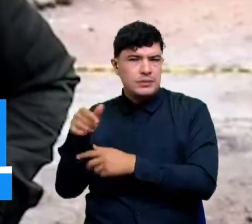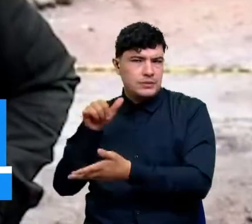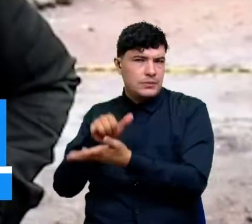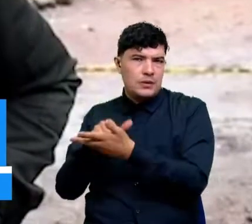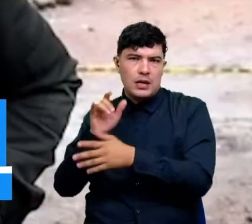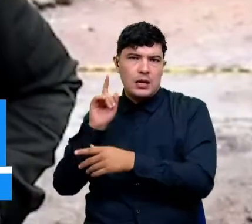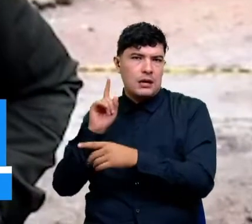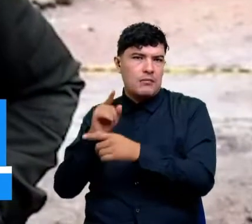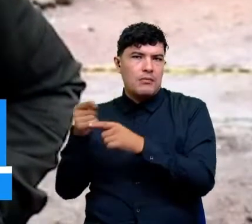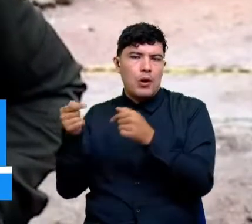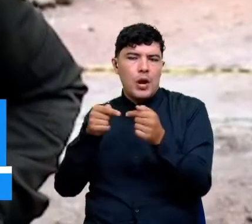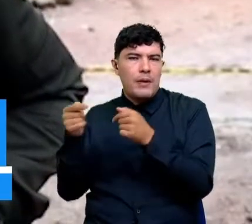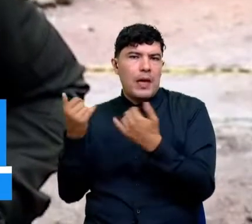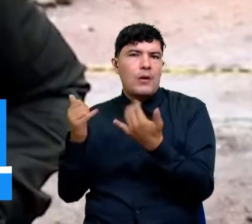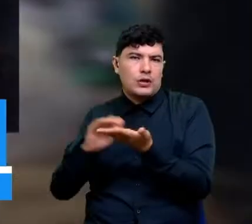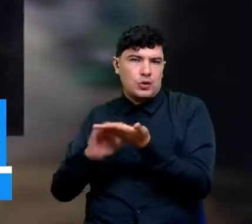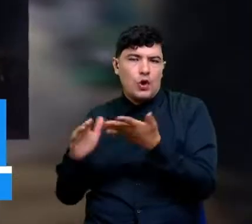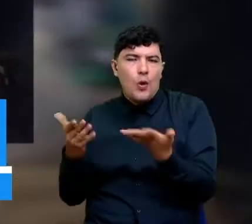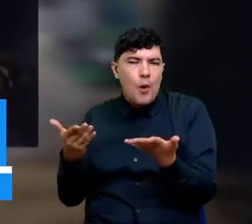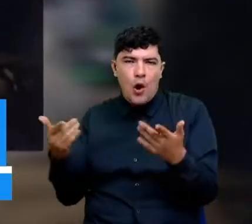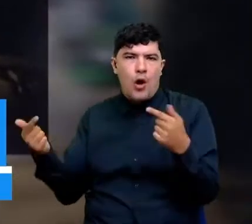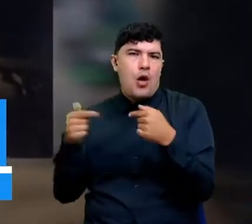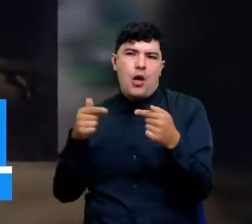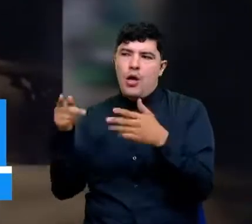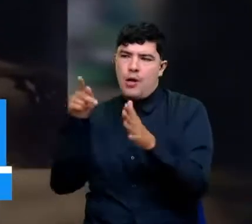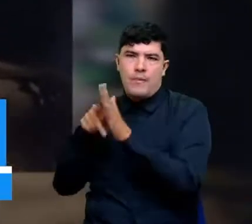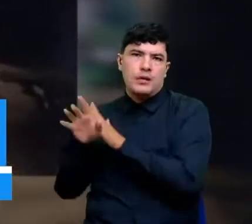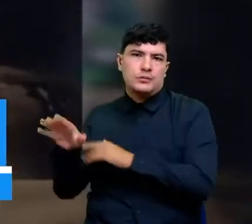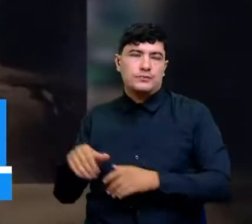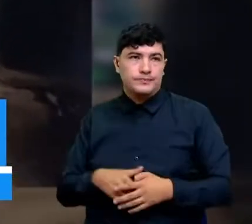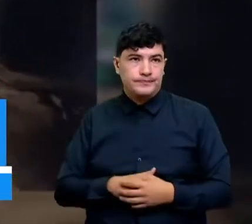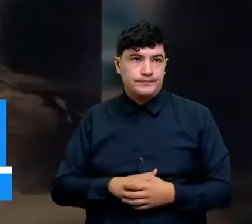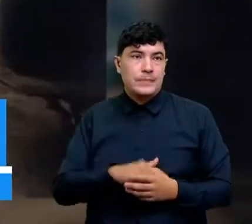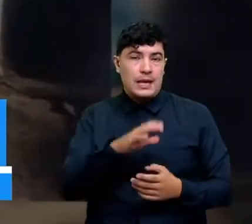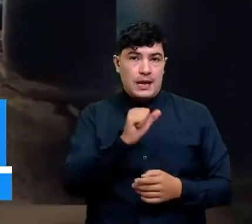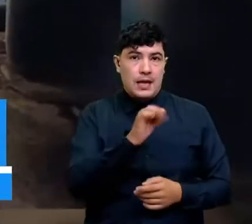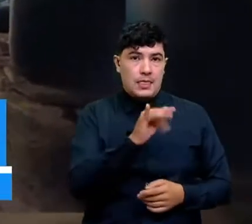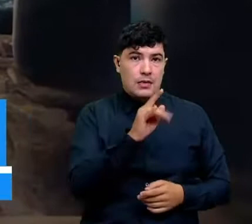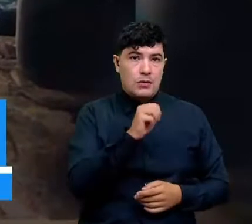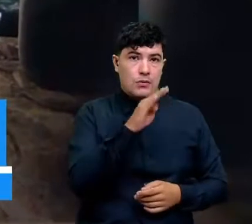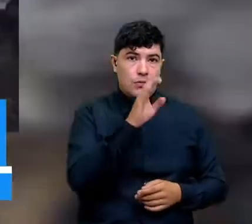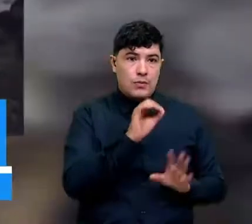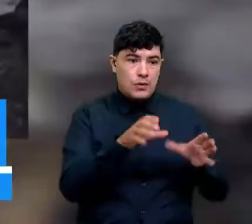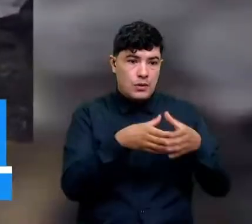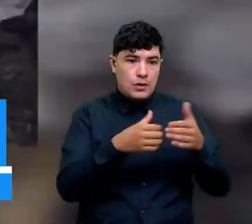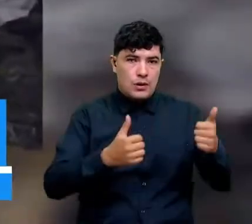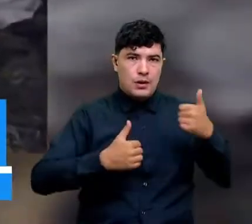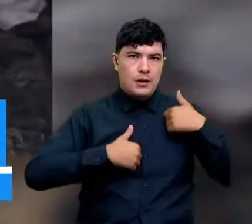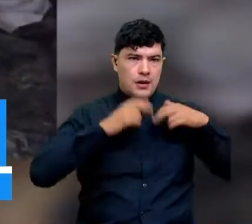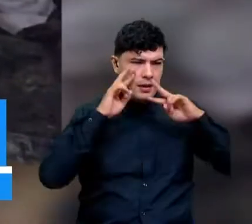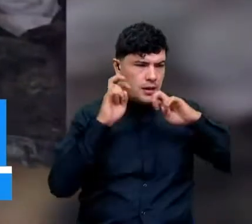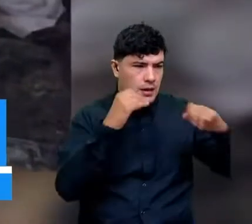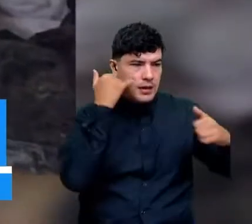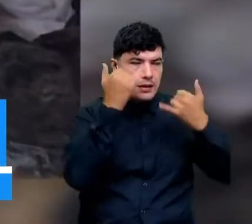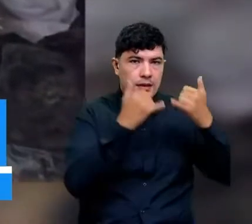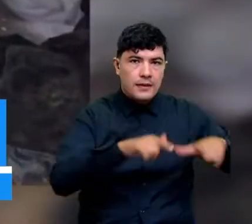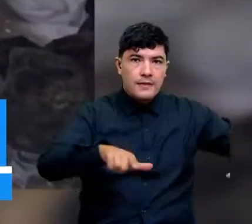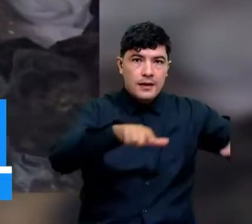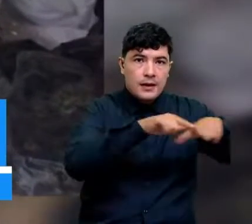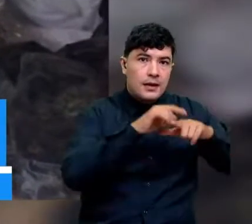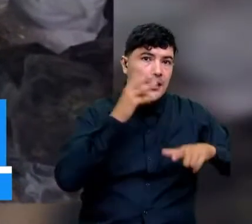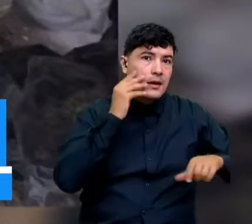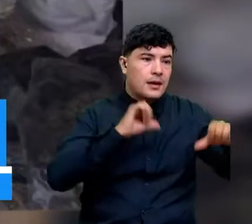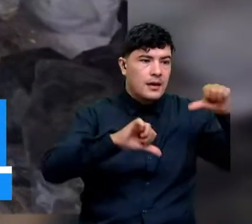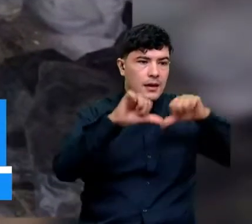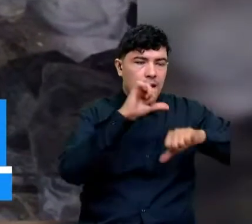se han presentado en este lugar. Y en el Catatumbo, la Fuerza de Tarea Vulcano destruyó un laboratorio para el procesamiento de pasta de base de